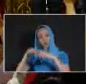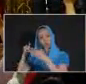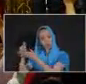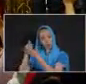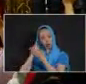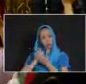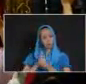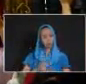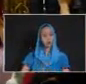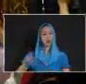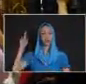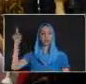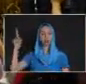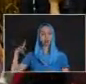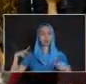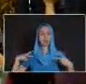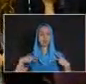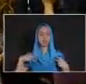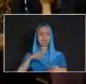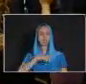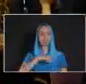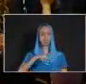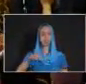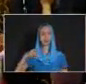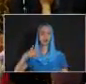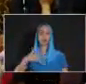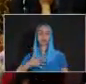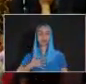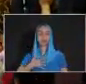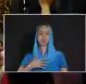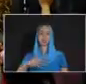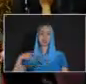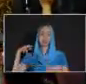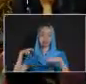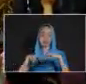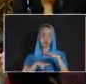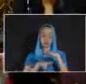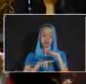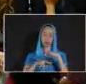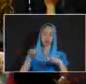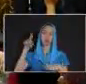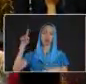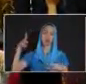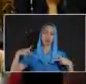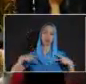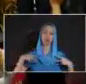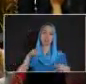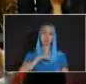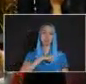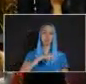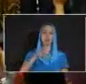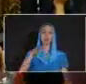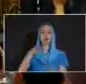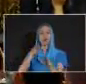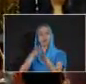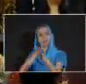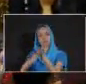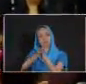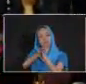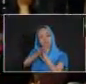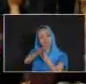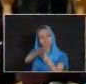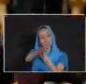en medio de esos problemas. El que te ayudó fue Él. Por eso estás vivo.